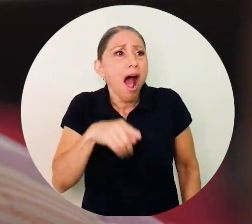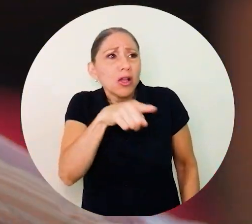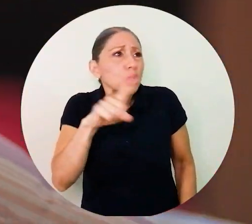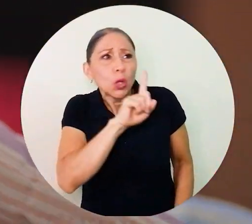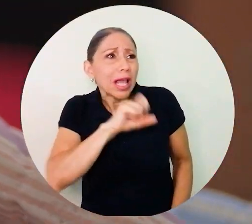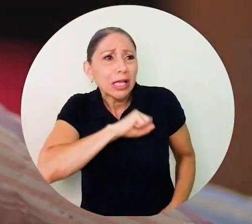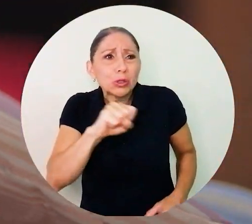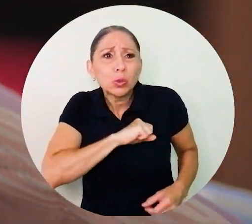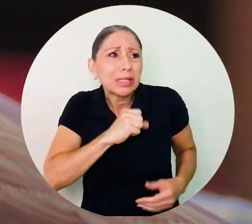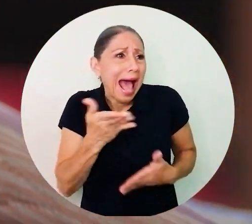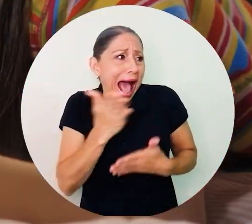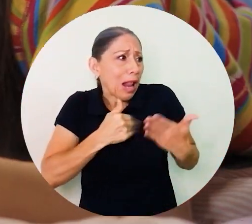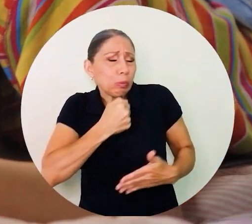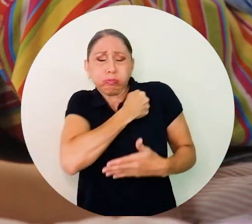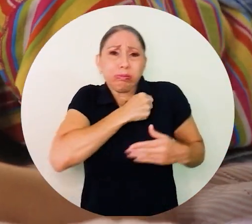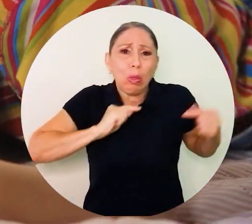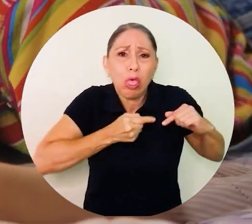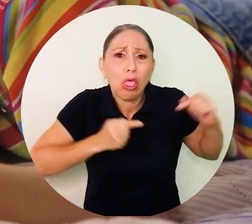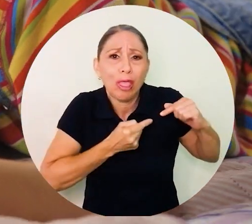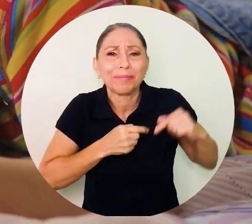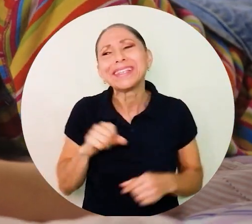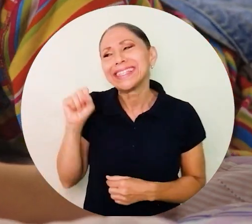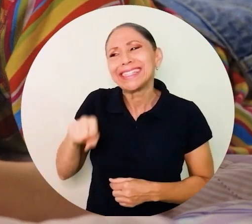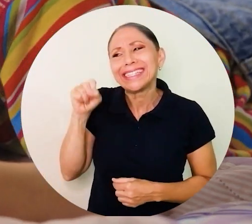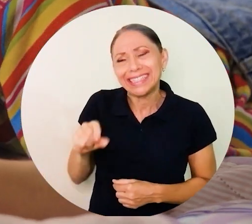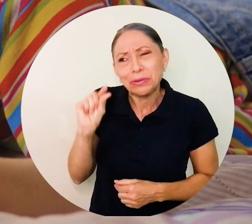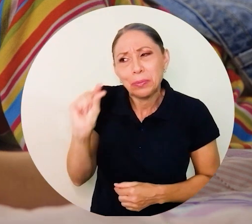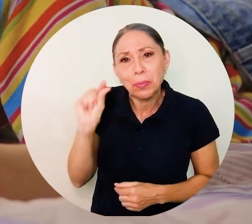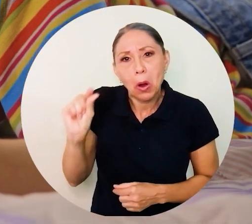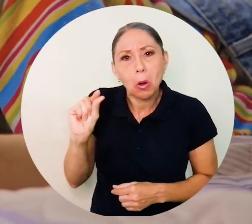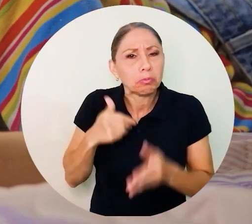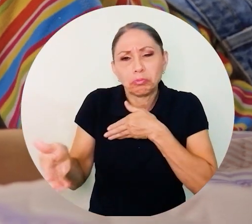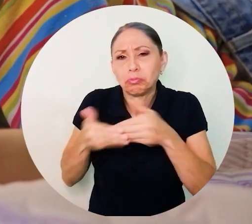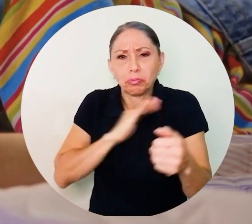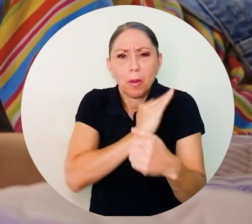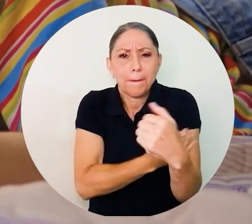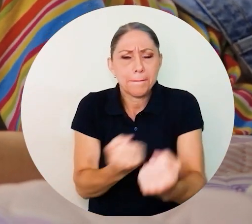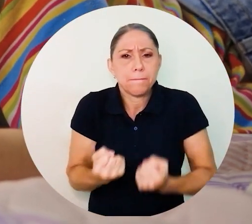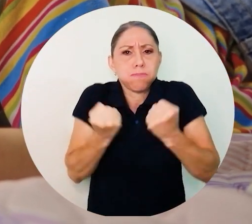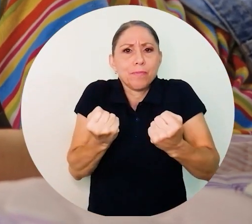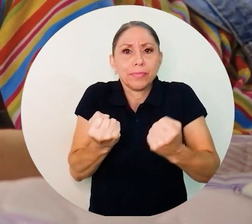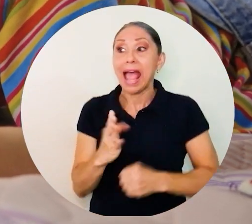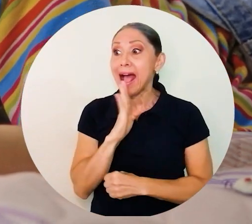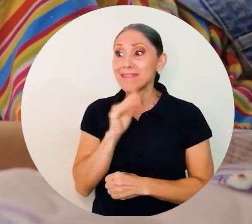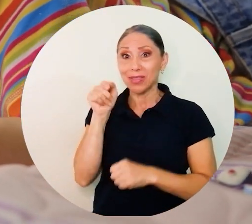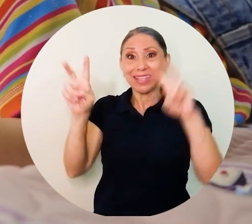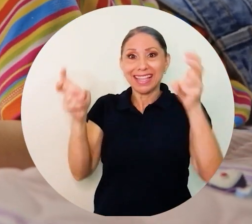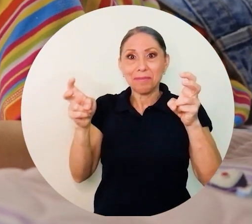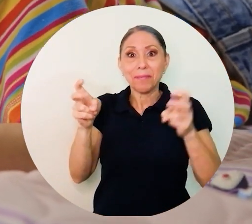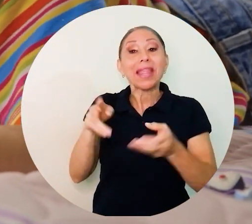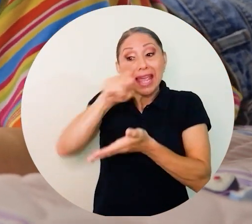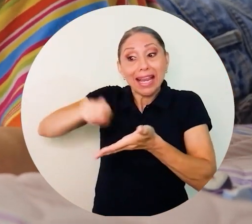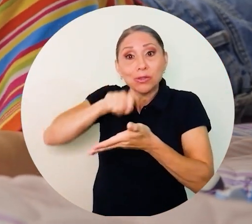¡No te asusta con plata! Sí, un poco, Rimi. Pero hay que ser valientes. Hablando de eso, en la escuela